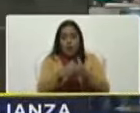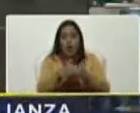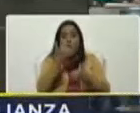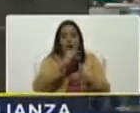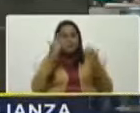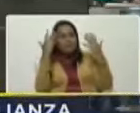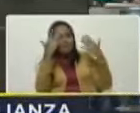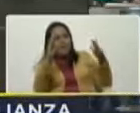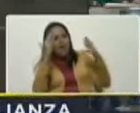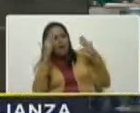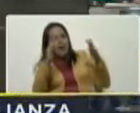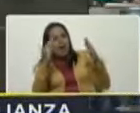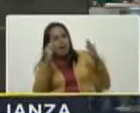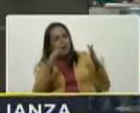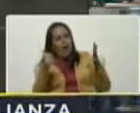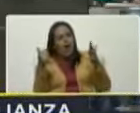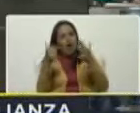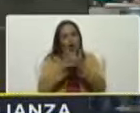golpe de Estado en Bolivia.